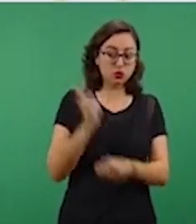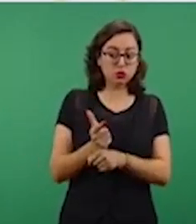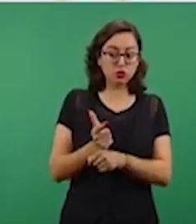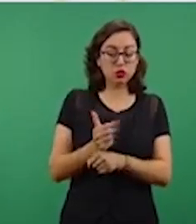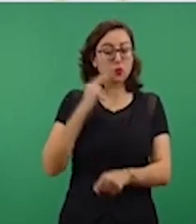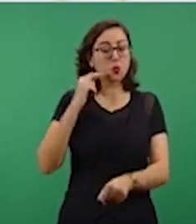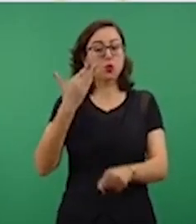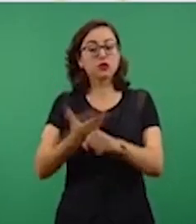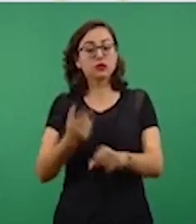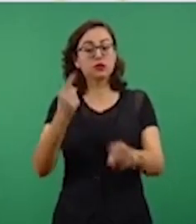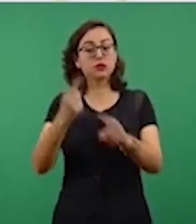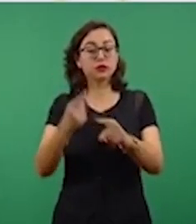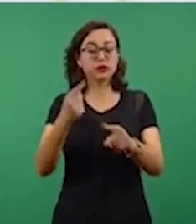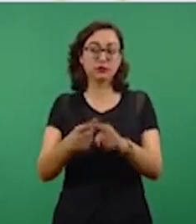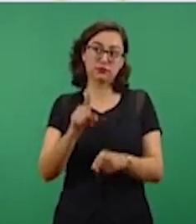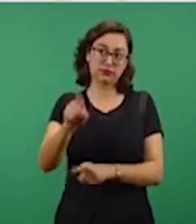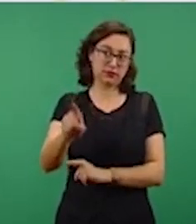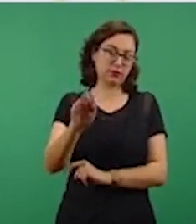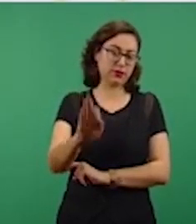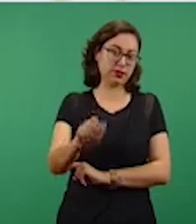a la Fiscalía, más que nada.